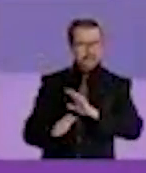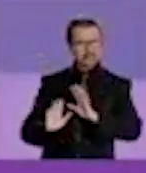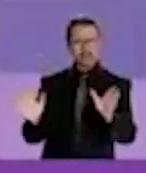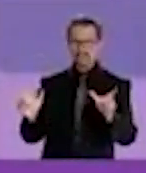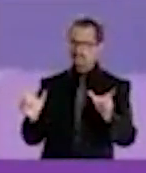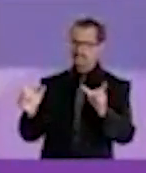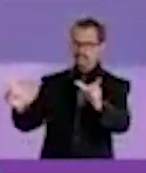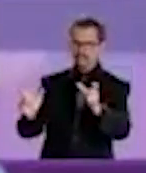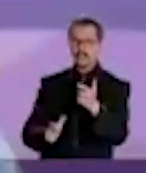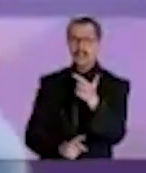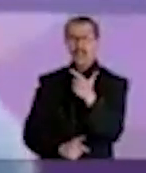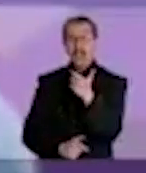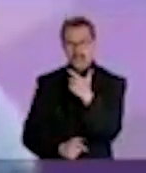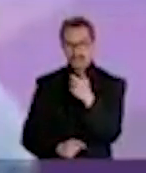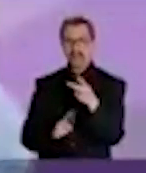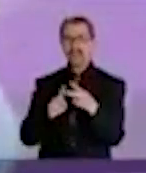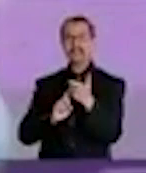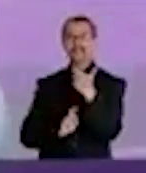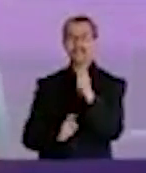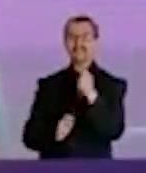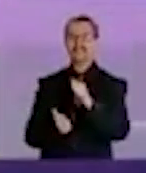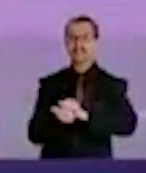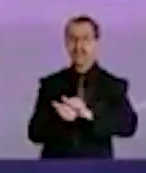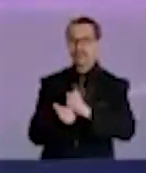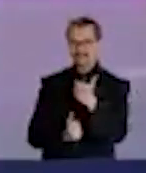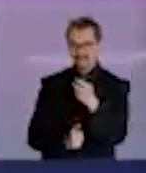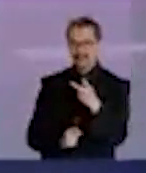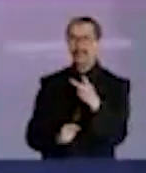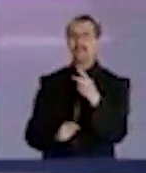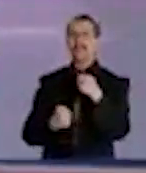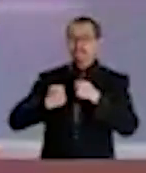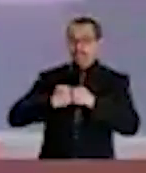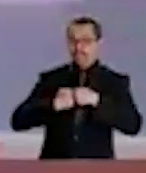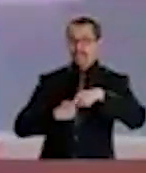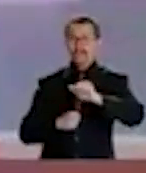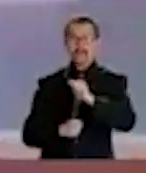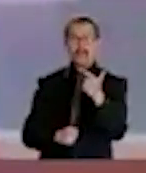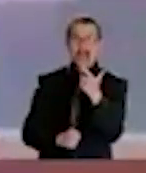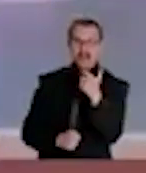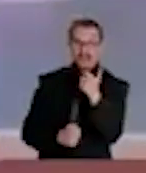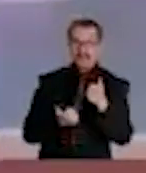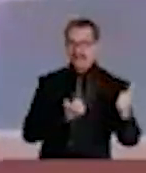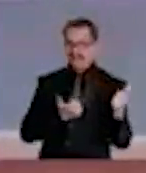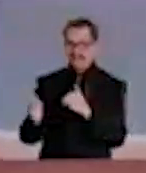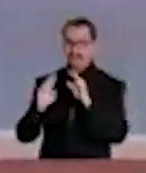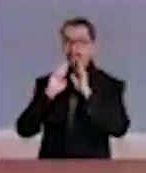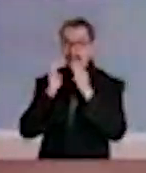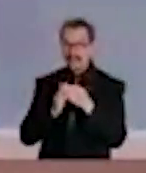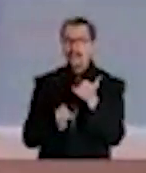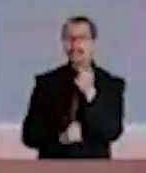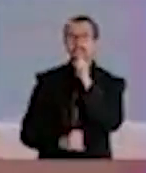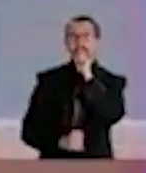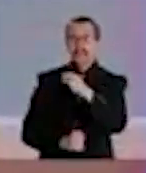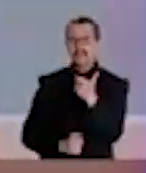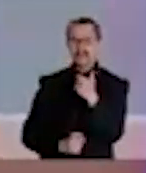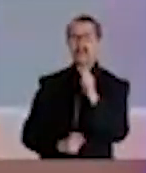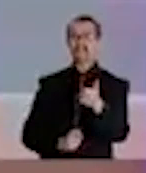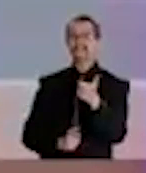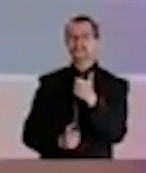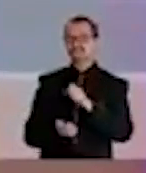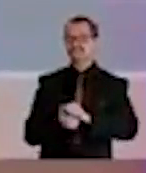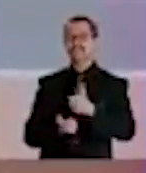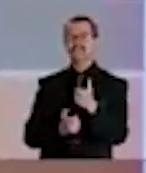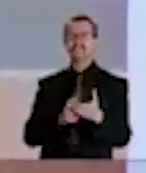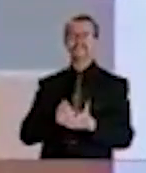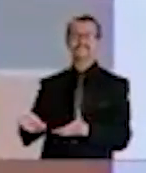armas que llegan a los delincuentes y dinero que fortalece también a la delincuencia organizada pero a delincuencia organizada no solamente estar con